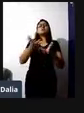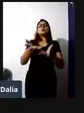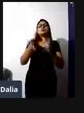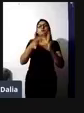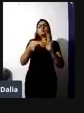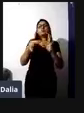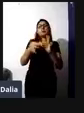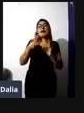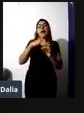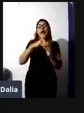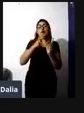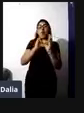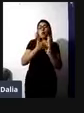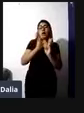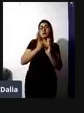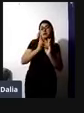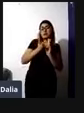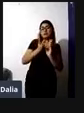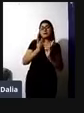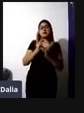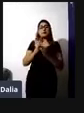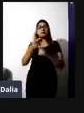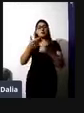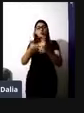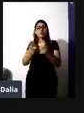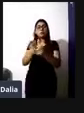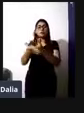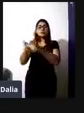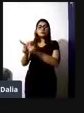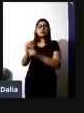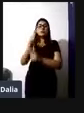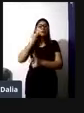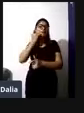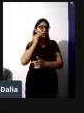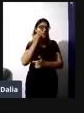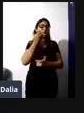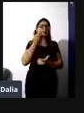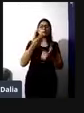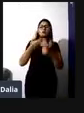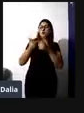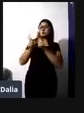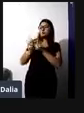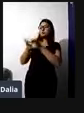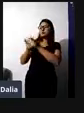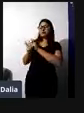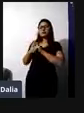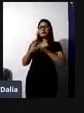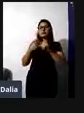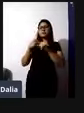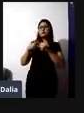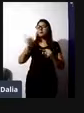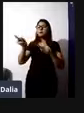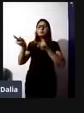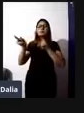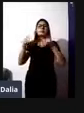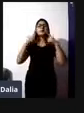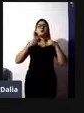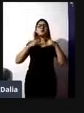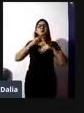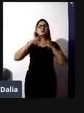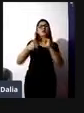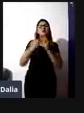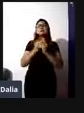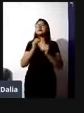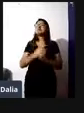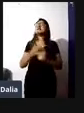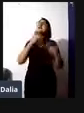WhatsApp, en muchos grupos de Facebook en los que yo estoy, hay demasiada ansiedad, demasiada preocupación. Y entonces lo que